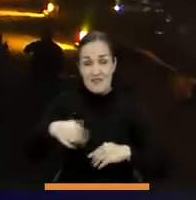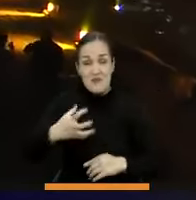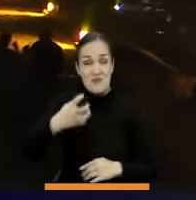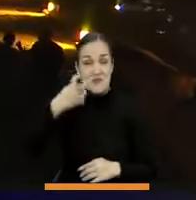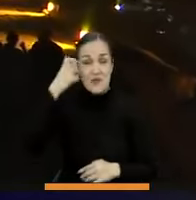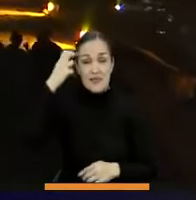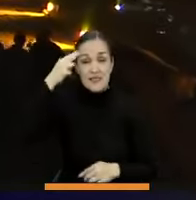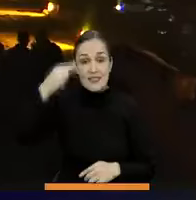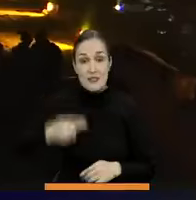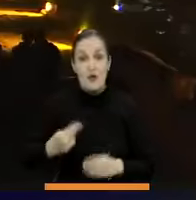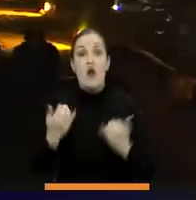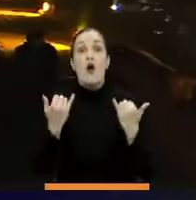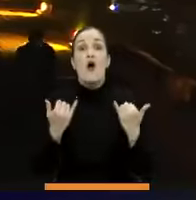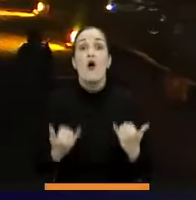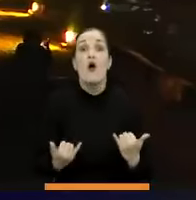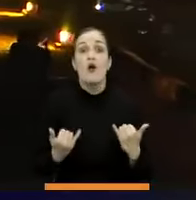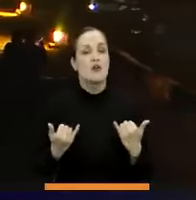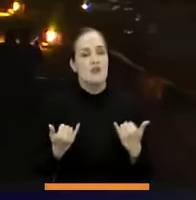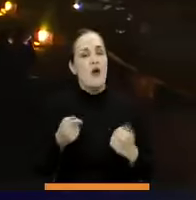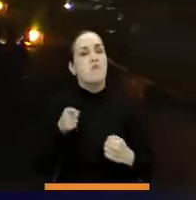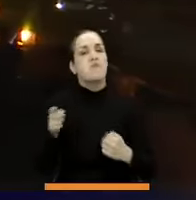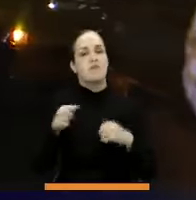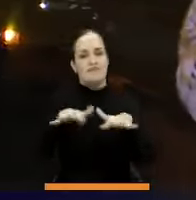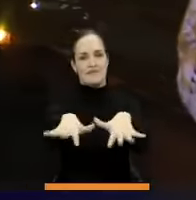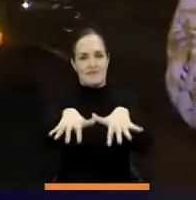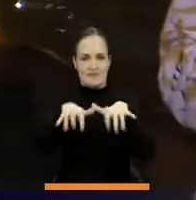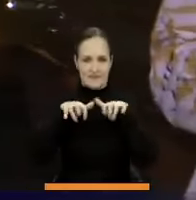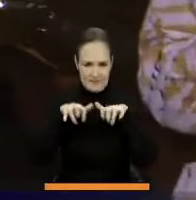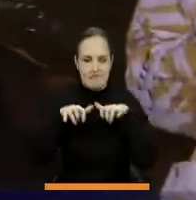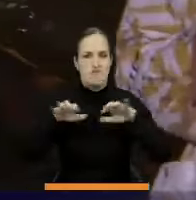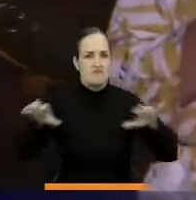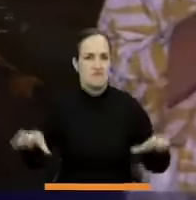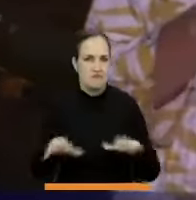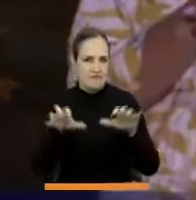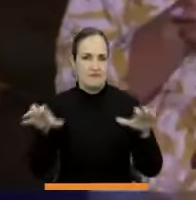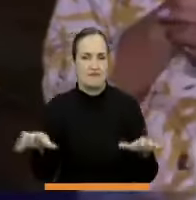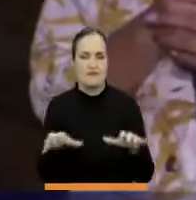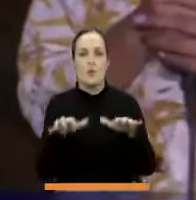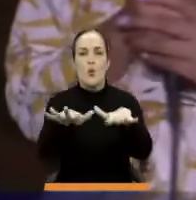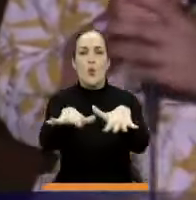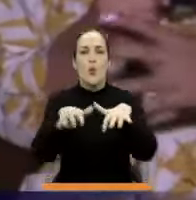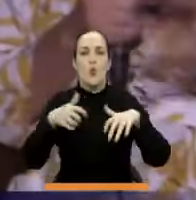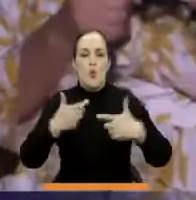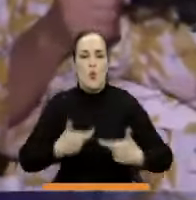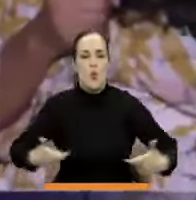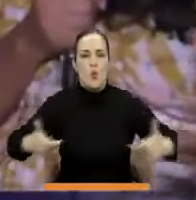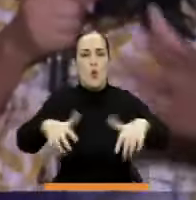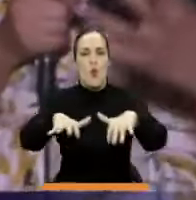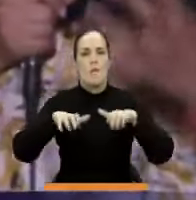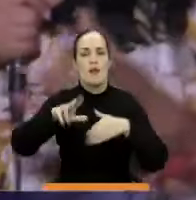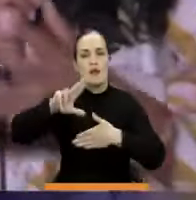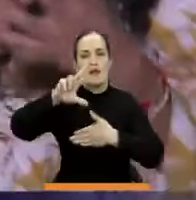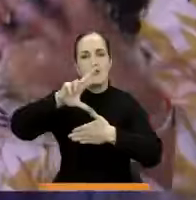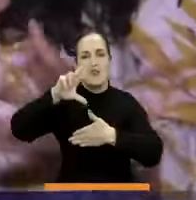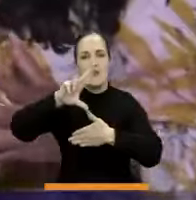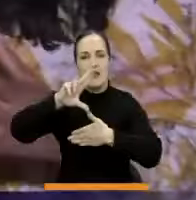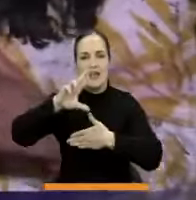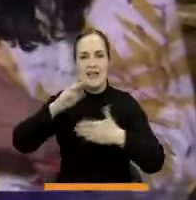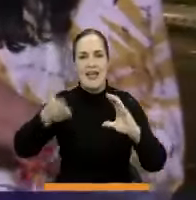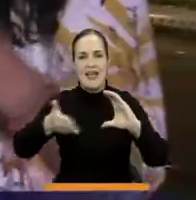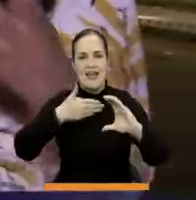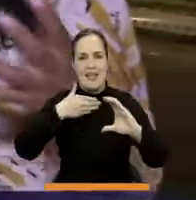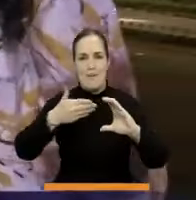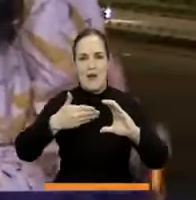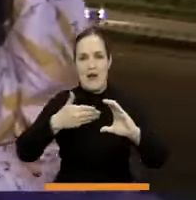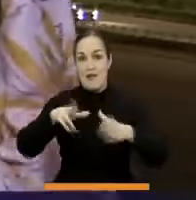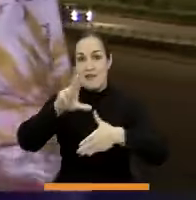además está hoy celebrando y dando paso a este desarrollo de este evento, la cumbre latinoamericana del clima, que sigue además